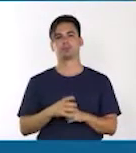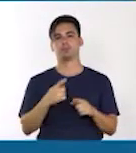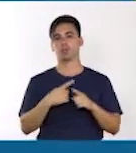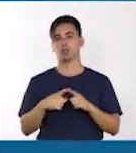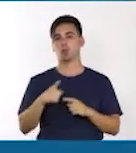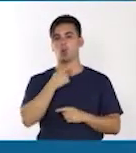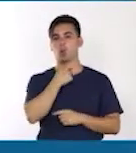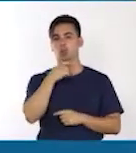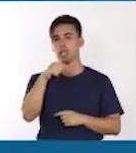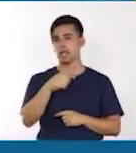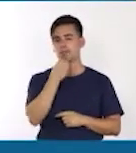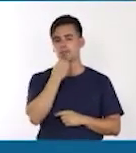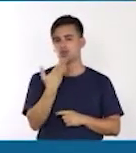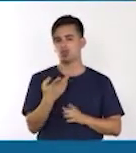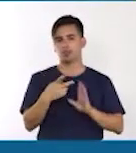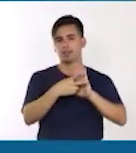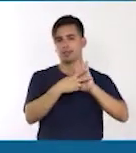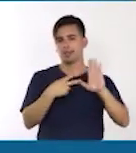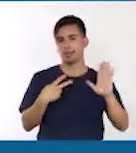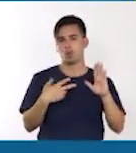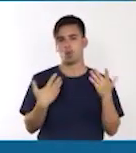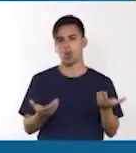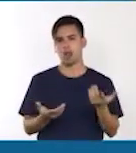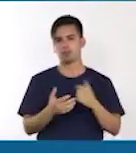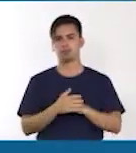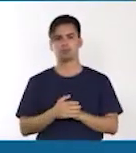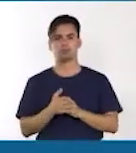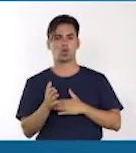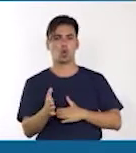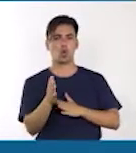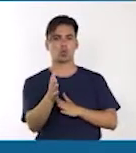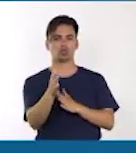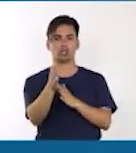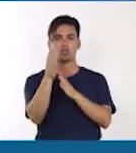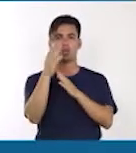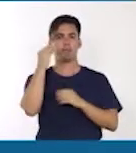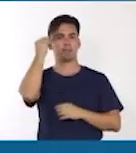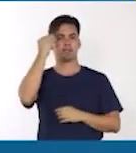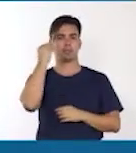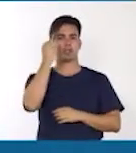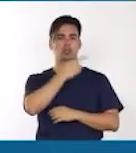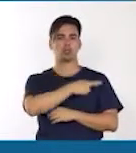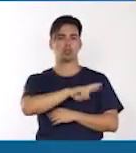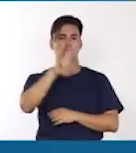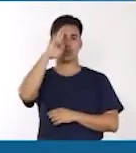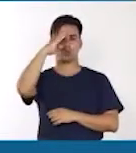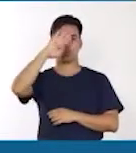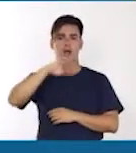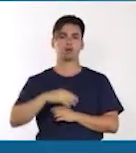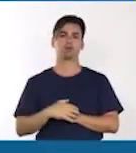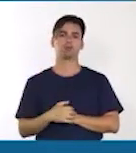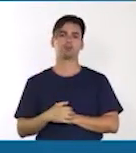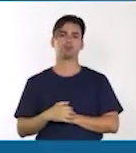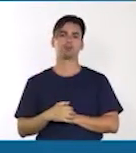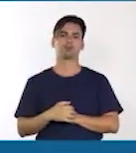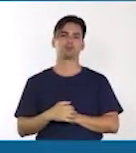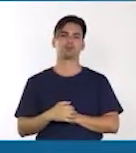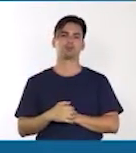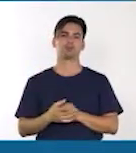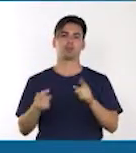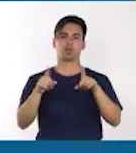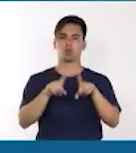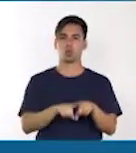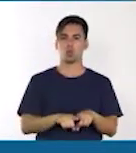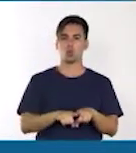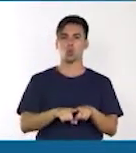El otro ejemplo de posible tema es la continuidad del pensamiento revolucionario cubano y su articulación con